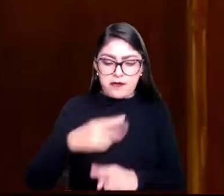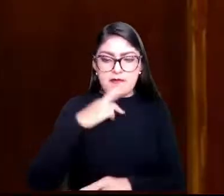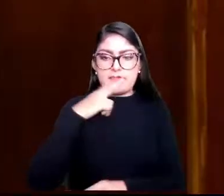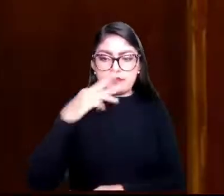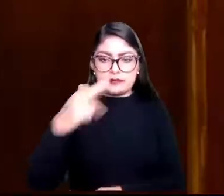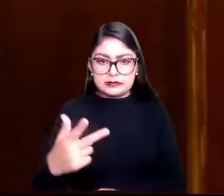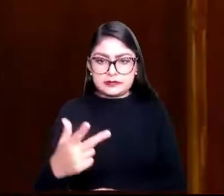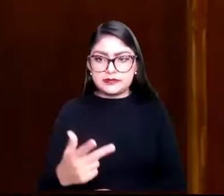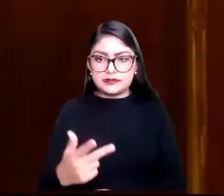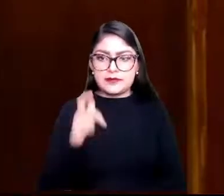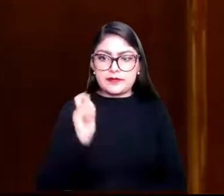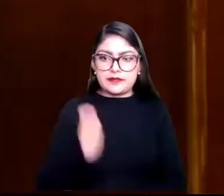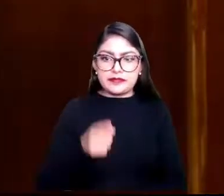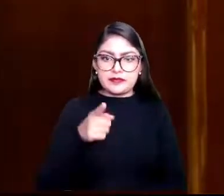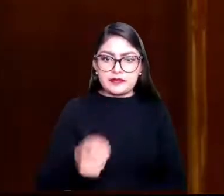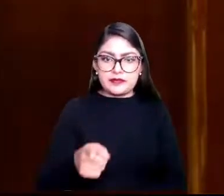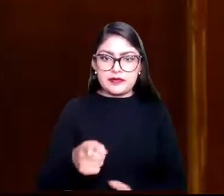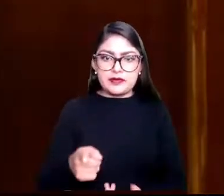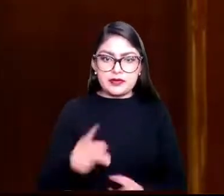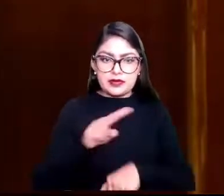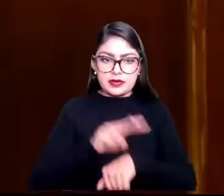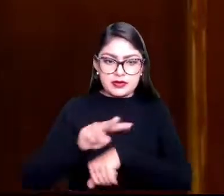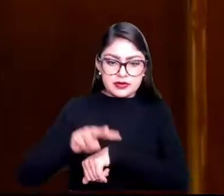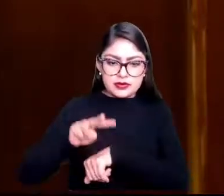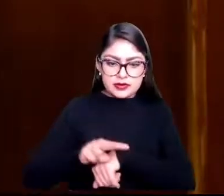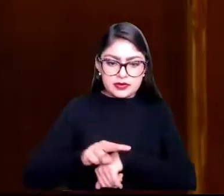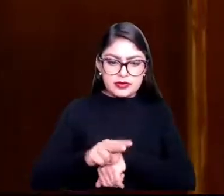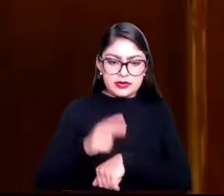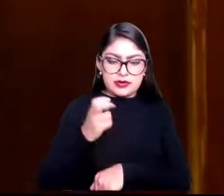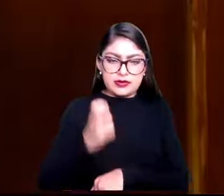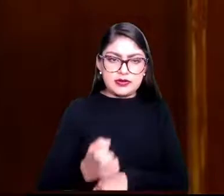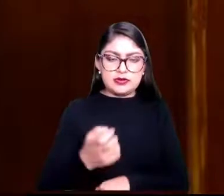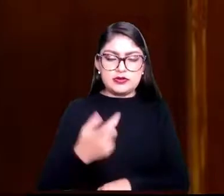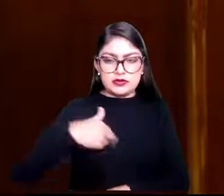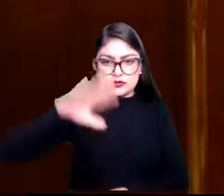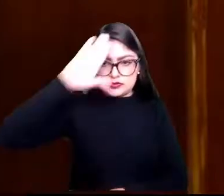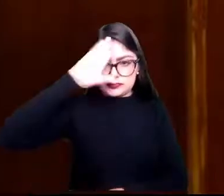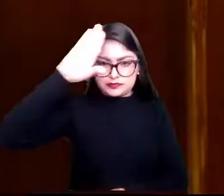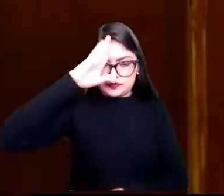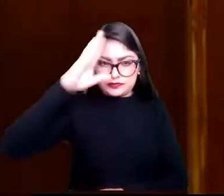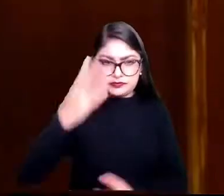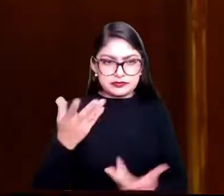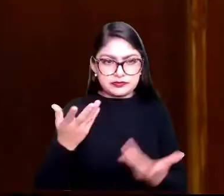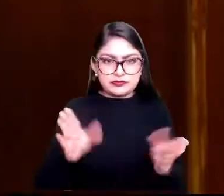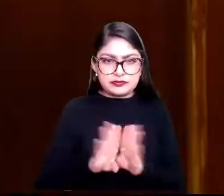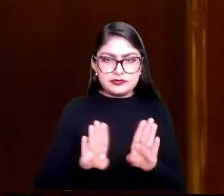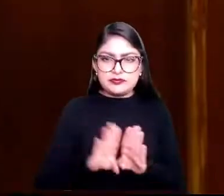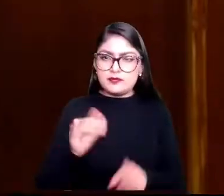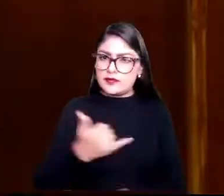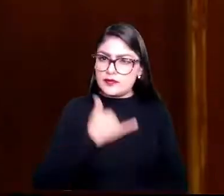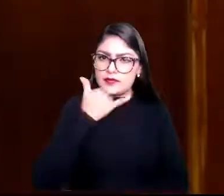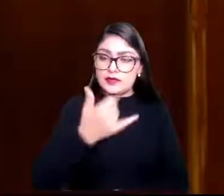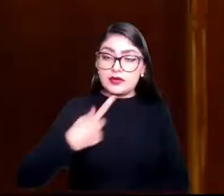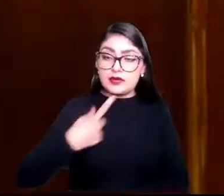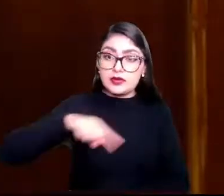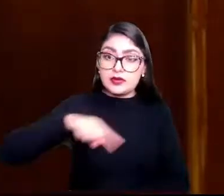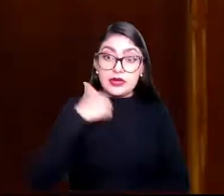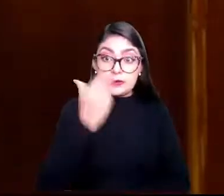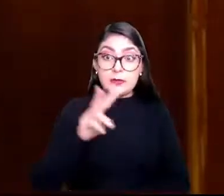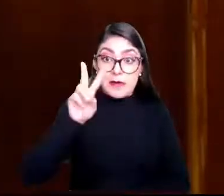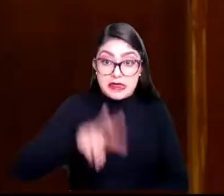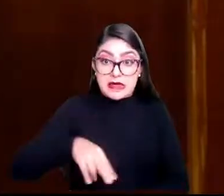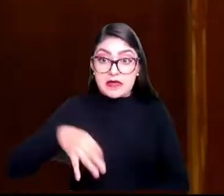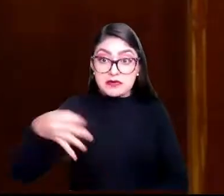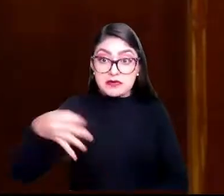fiscalización, entonces me parece que es un error. ¿Queremos que en verdad suceda? Pues entonces armonicemos la ley de fiscalización para que